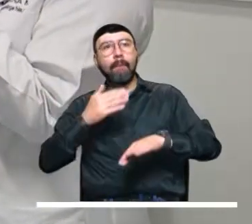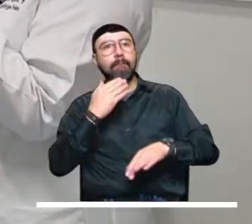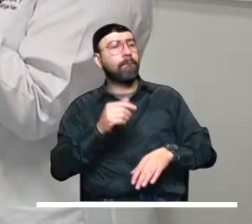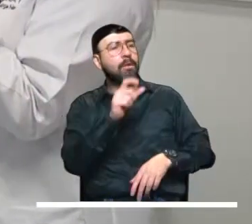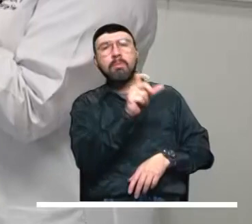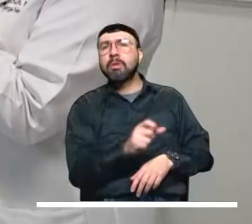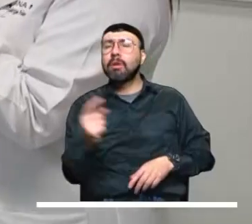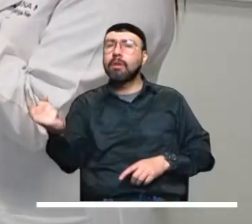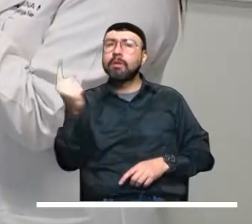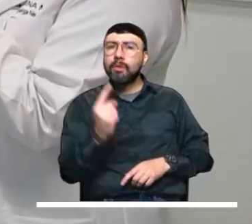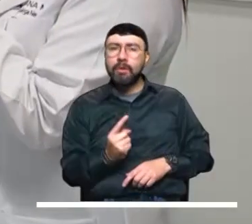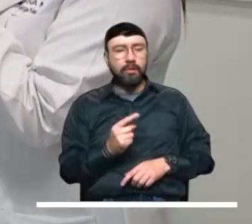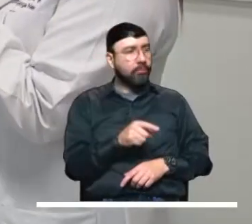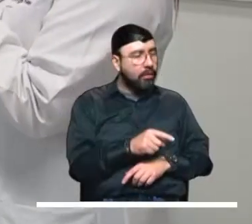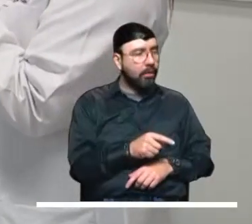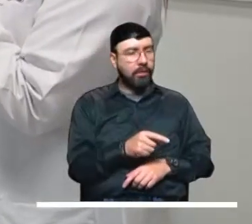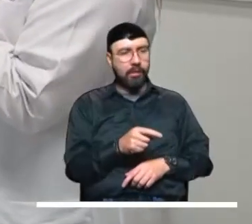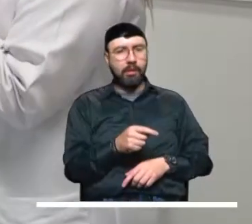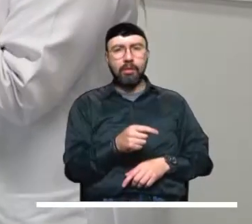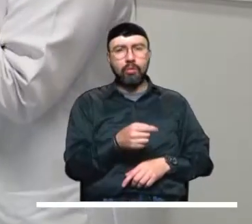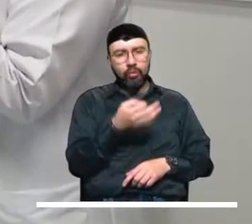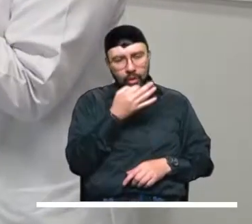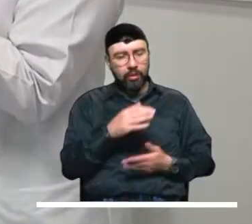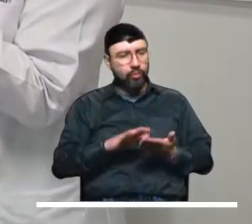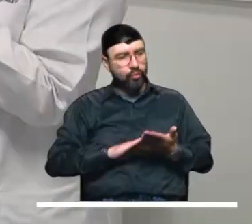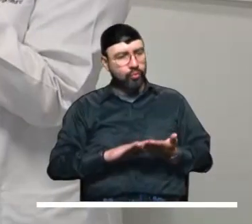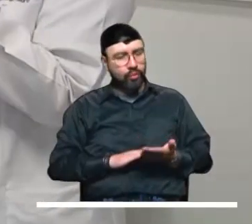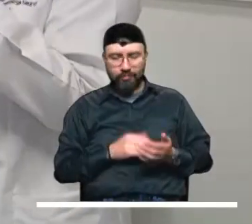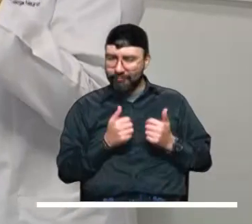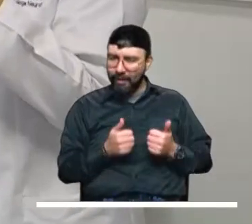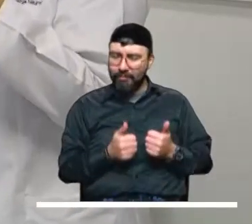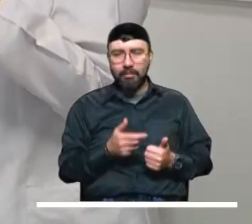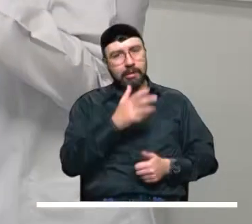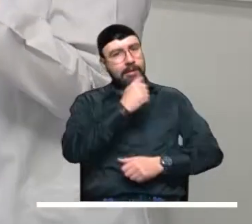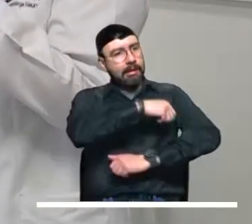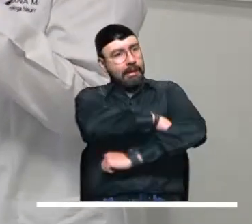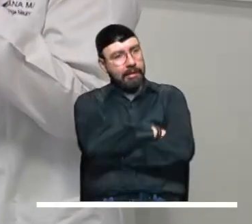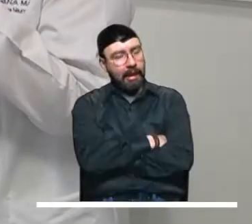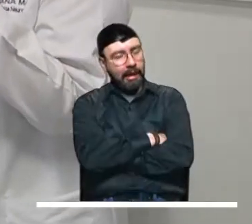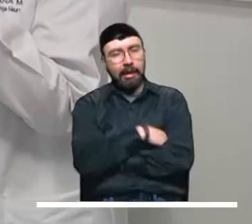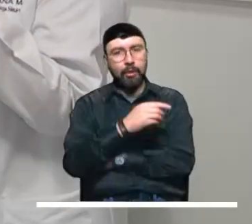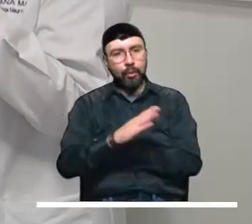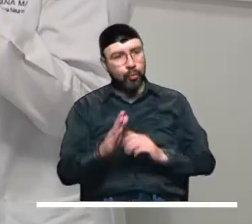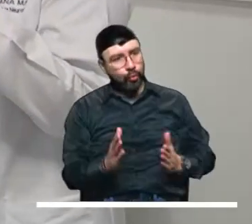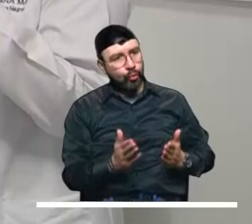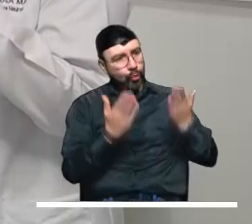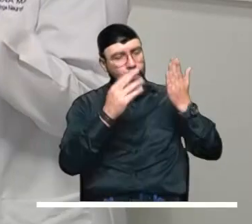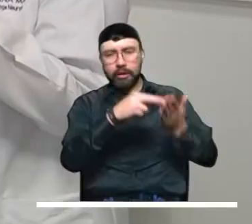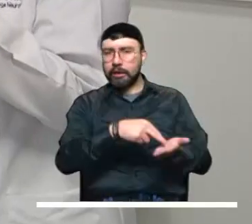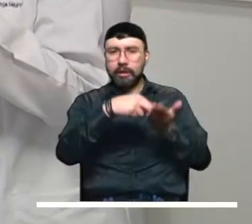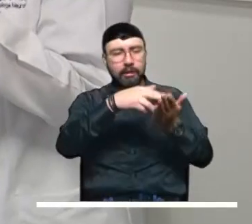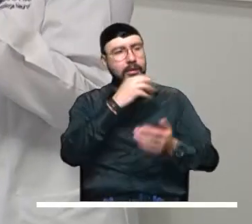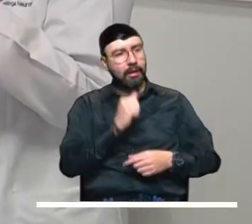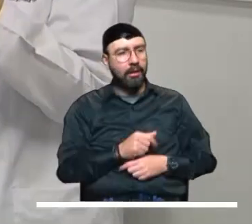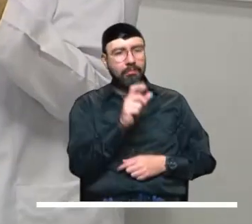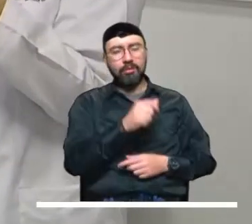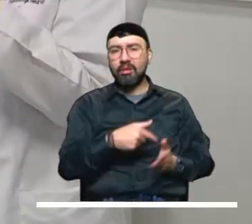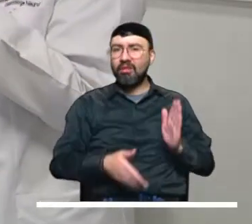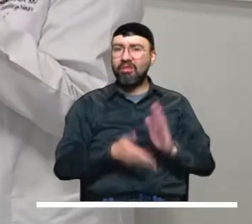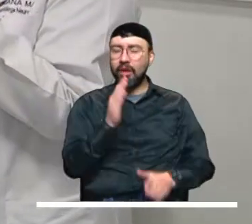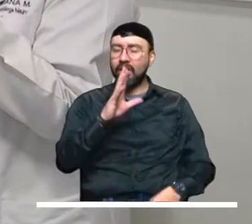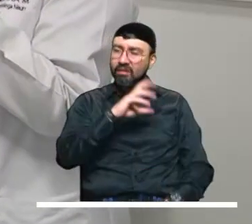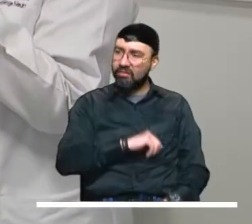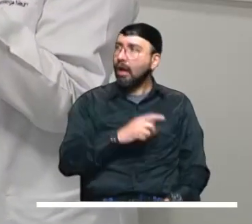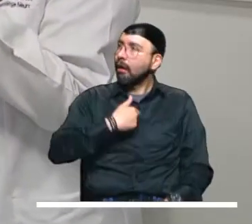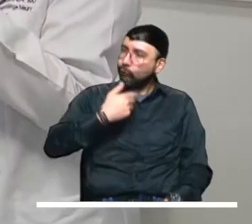que llega un paciente, se hace el tratamiento y no responde bien a su tratamiento médico y el paciente se va triste. Yo